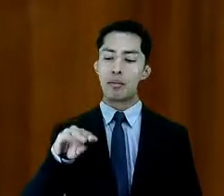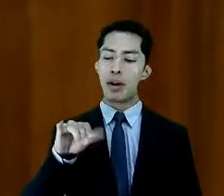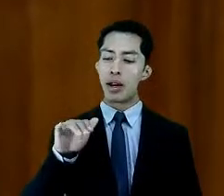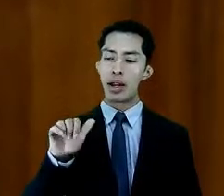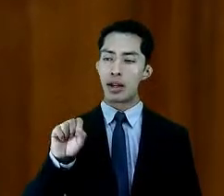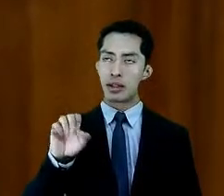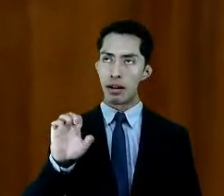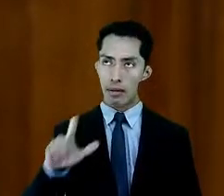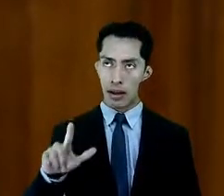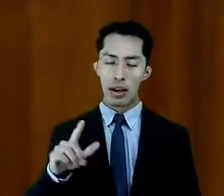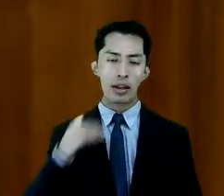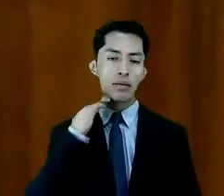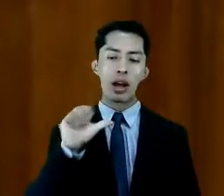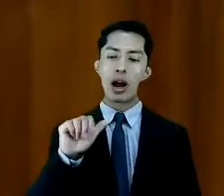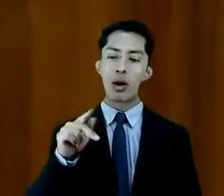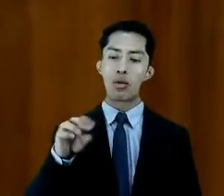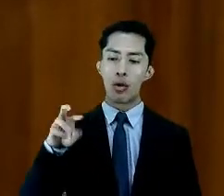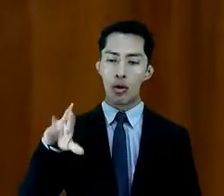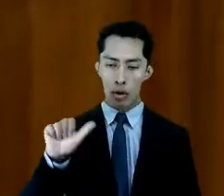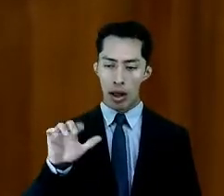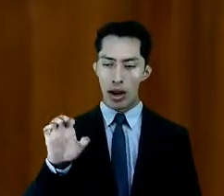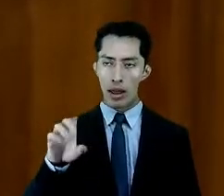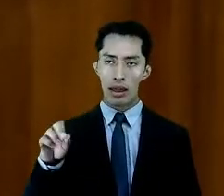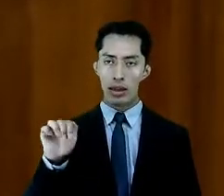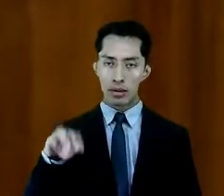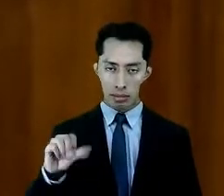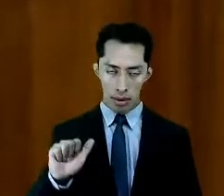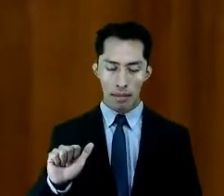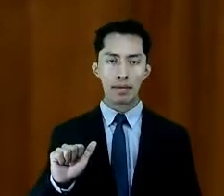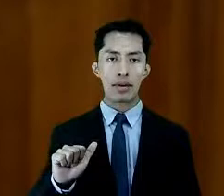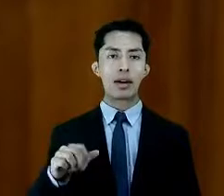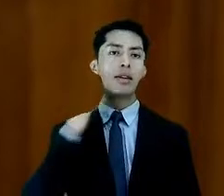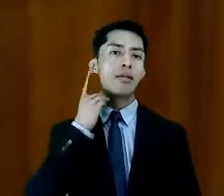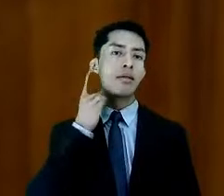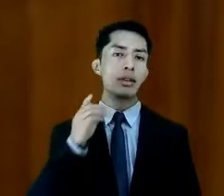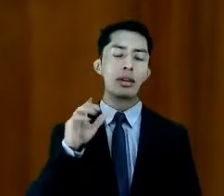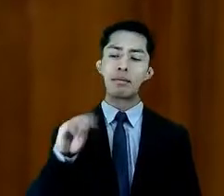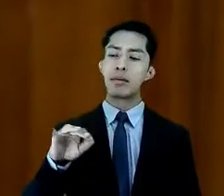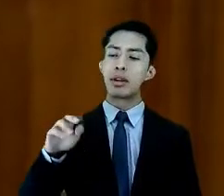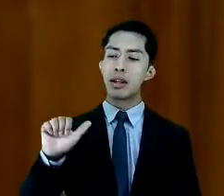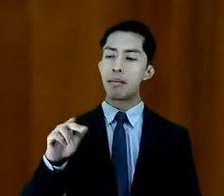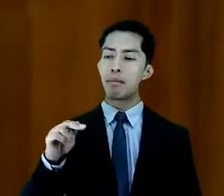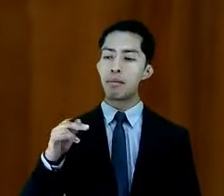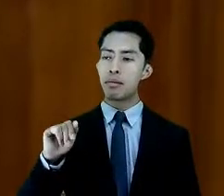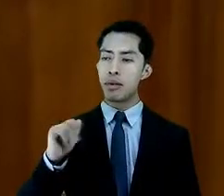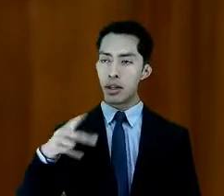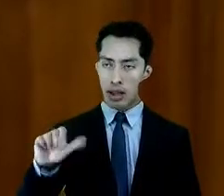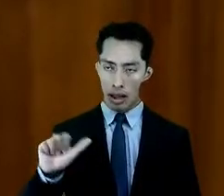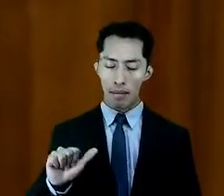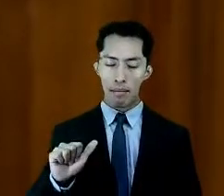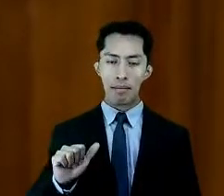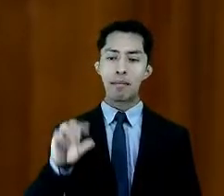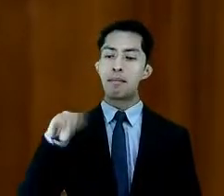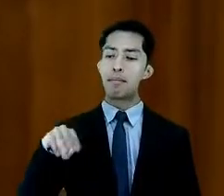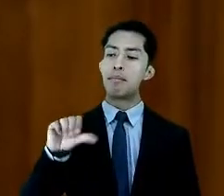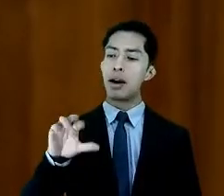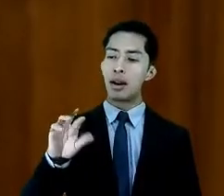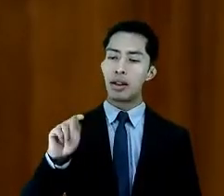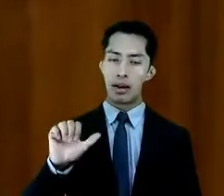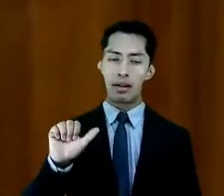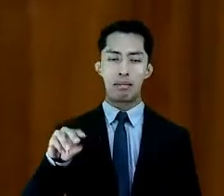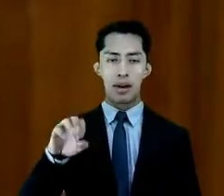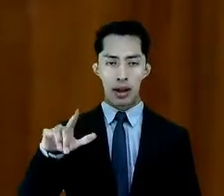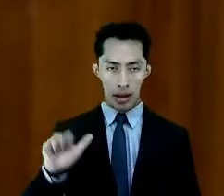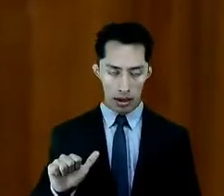Holguín, diputada Aurora González Ledesma, diputada Miriam Escalona Piña, diputada Marta Amalia Moya